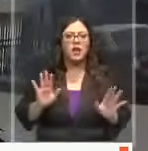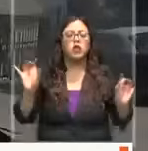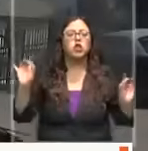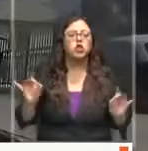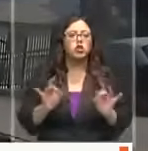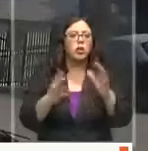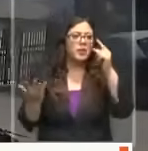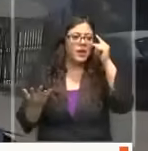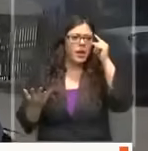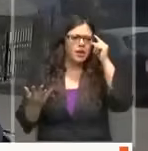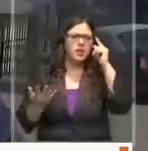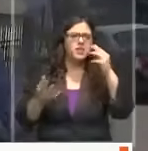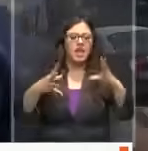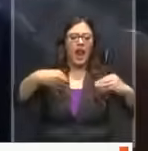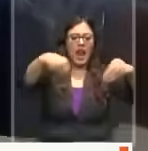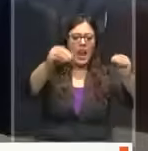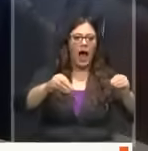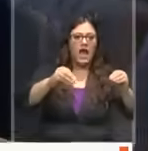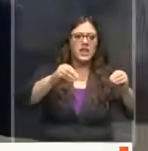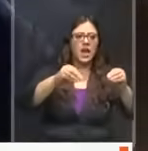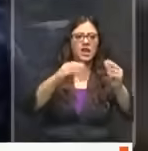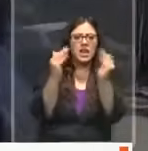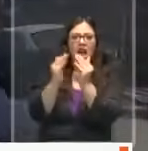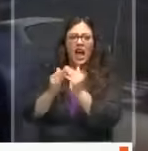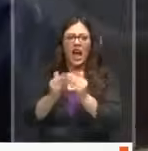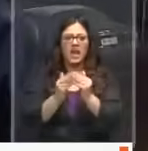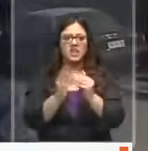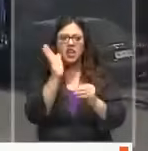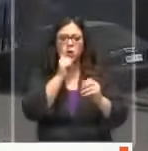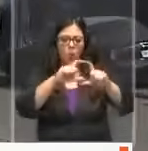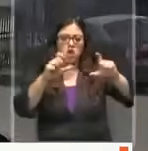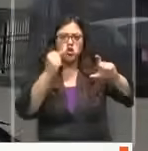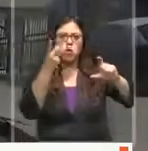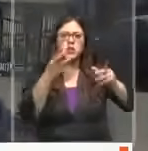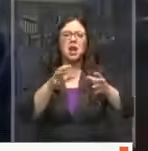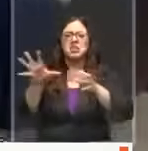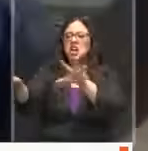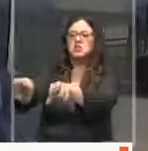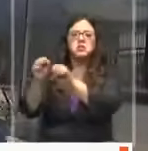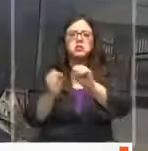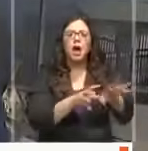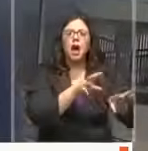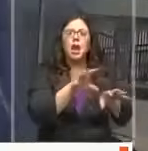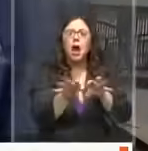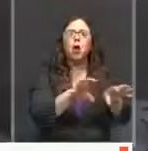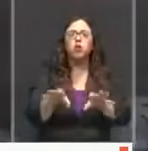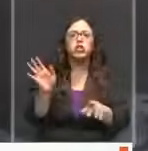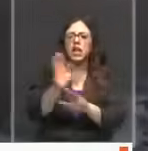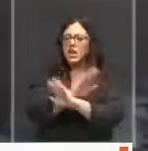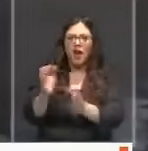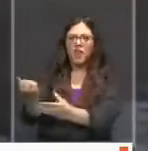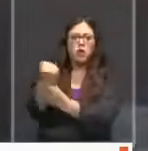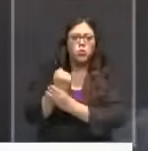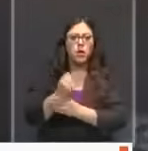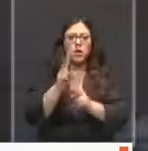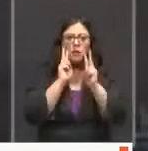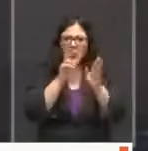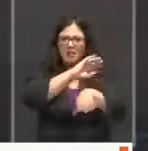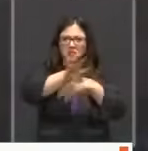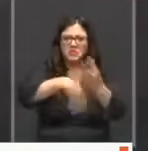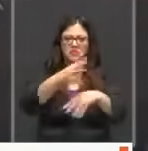venido por a recoger las latas y las casas que no tienen puesto el nombre se están llevando las cosas, pues no vienen a ayudar a recoger escombros, nada. Mire todo el escombro que